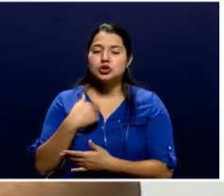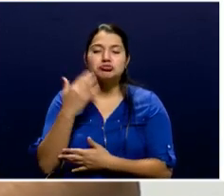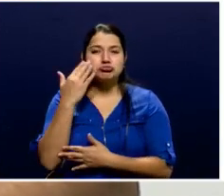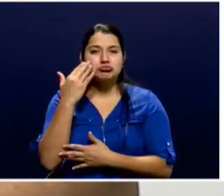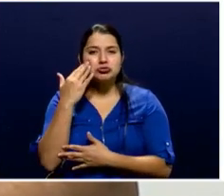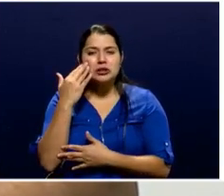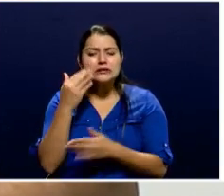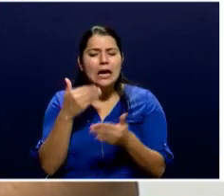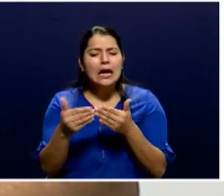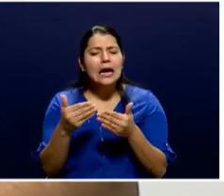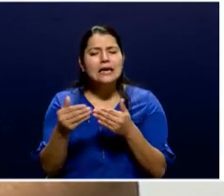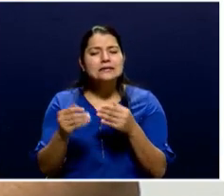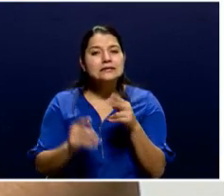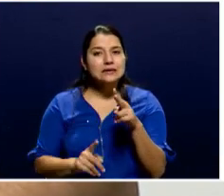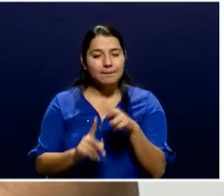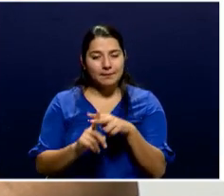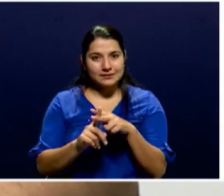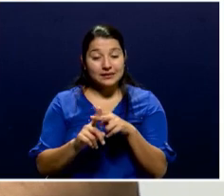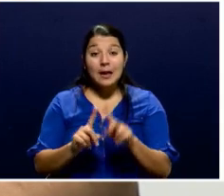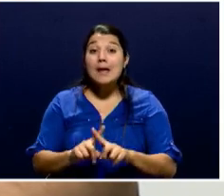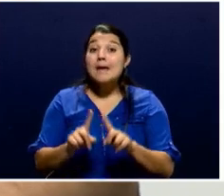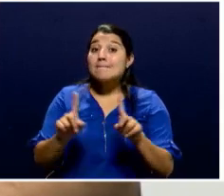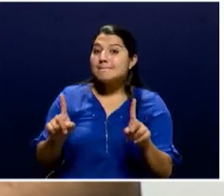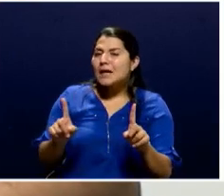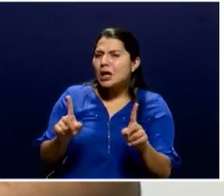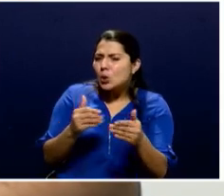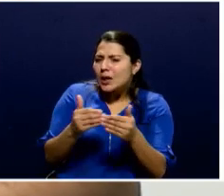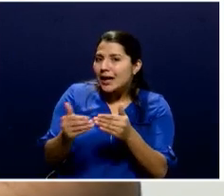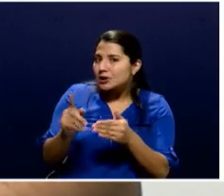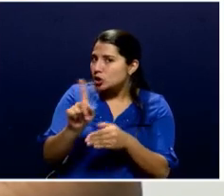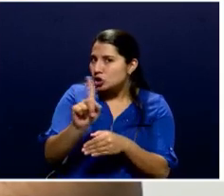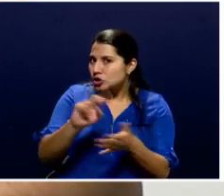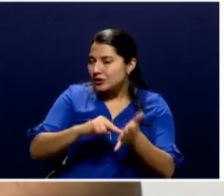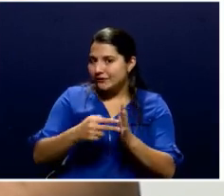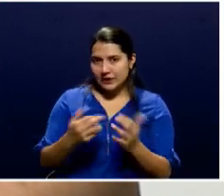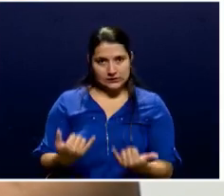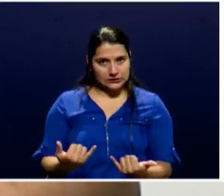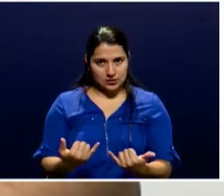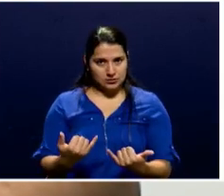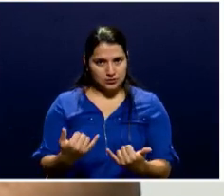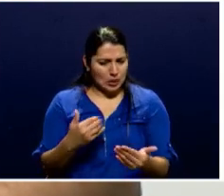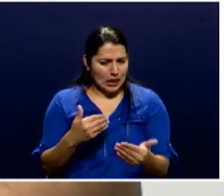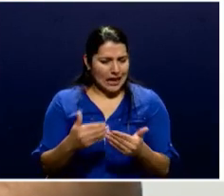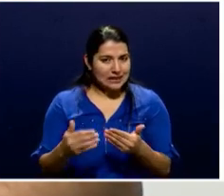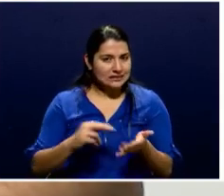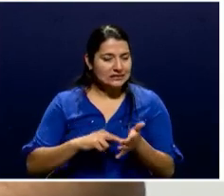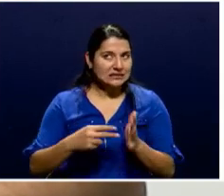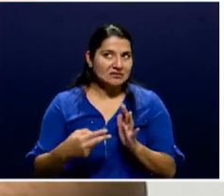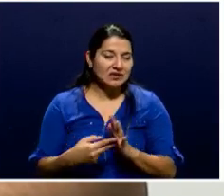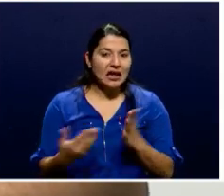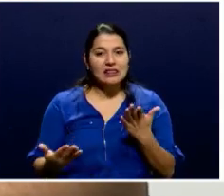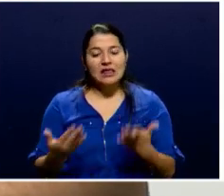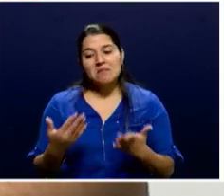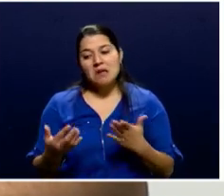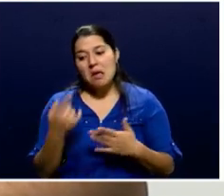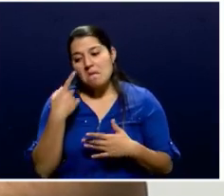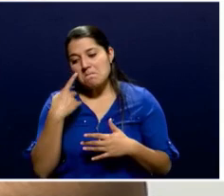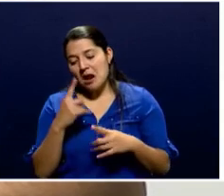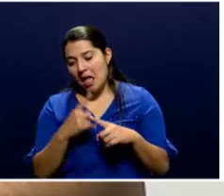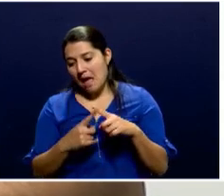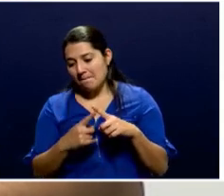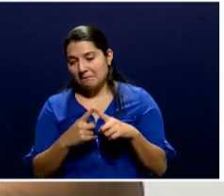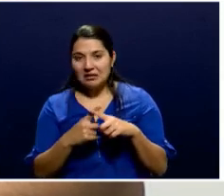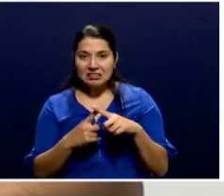que pronto van a aparecer, pero pronto no significa ya. Pronto significa que tal vez para